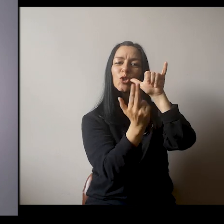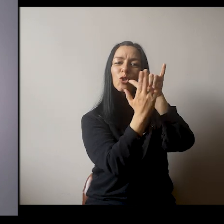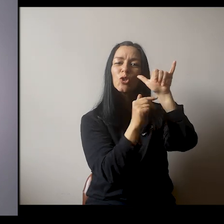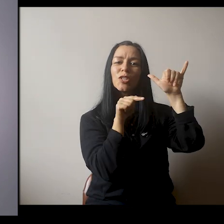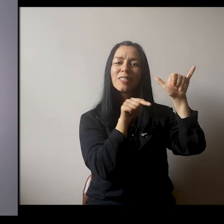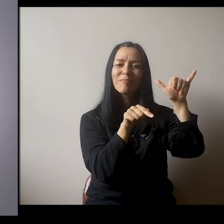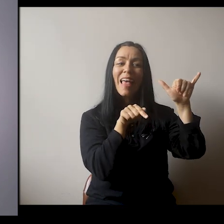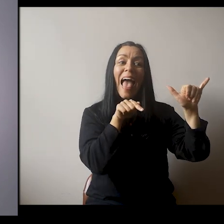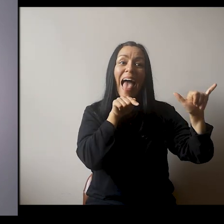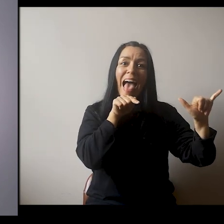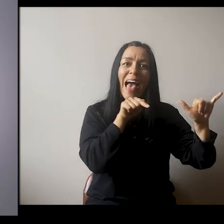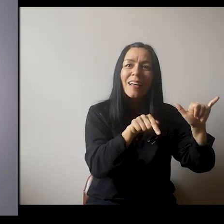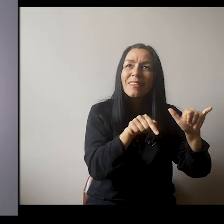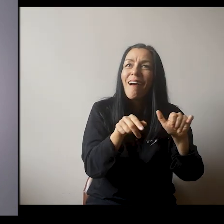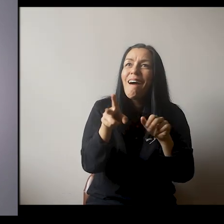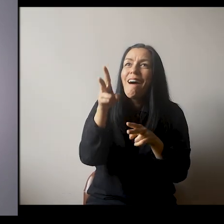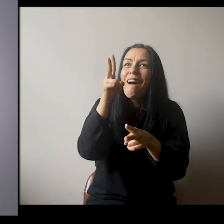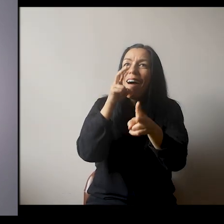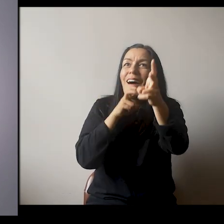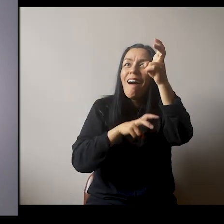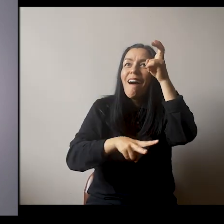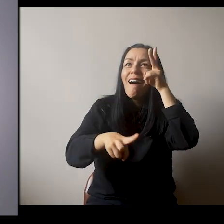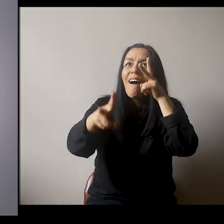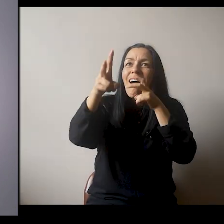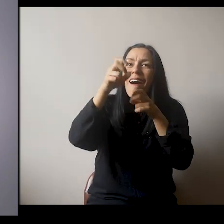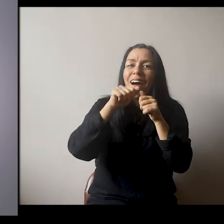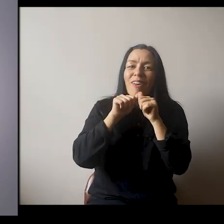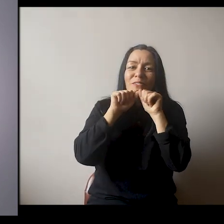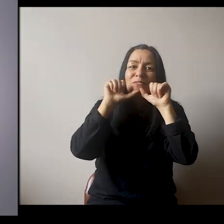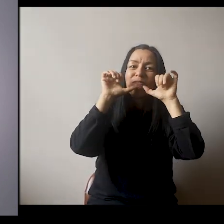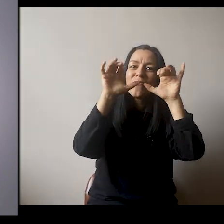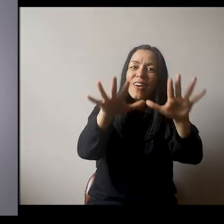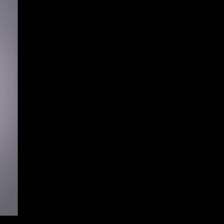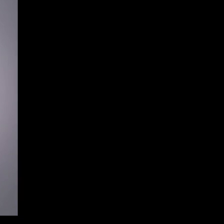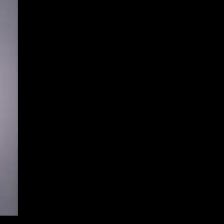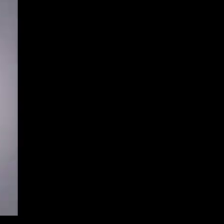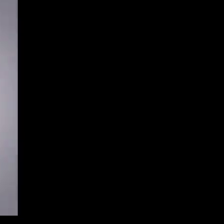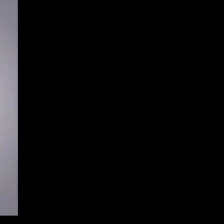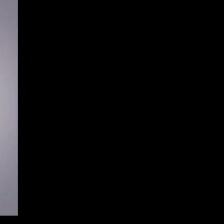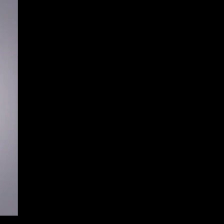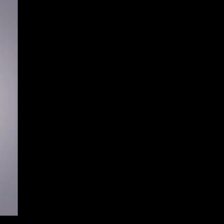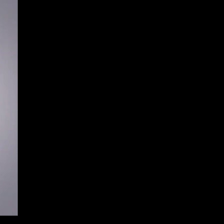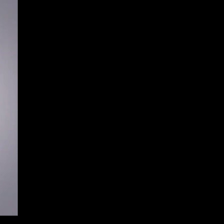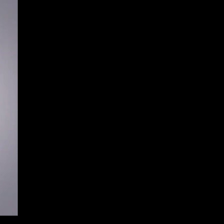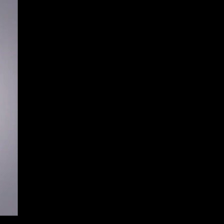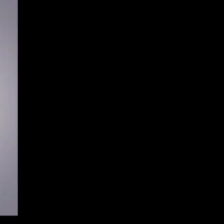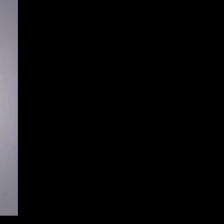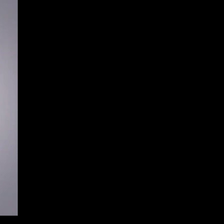YouTube. De esa manera gozará de todos nuestros beneficios.